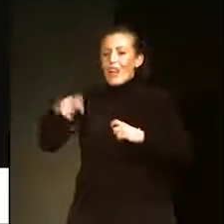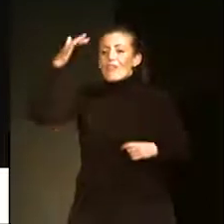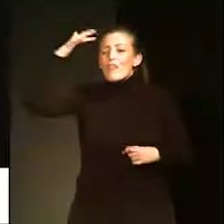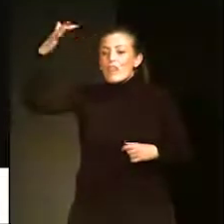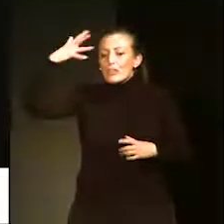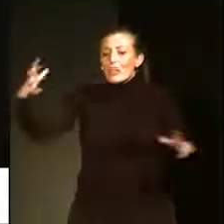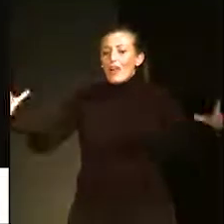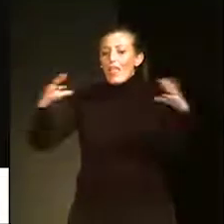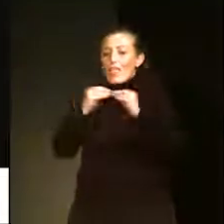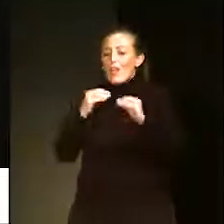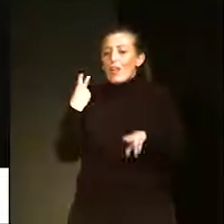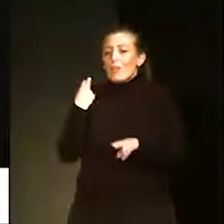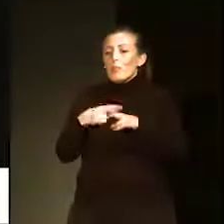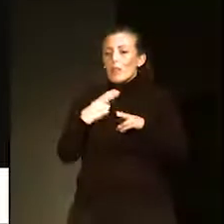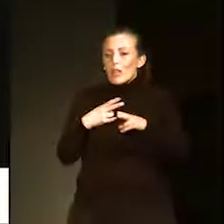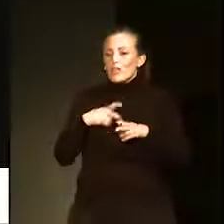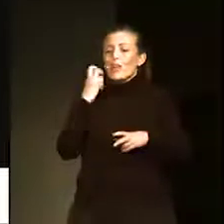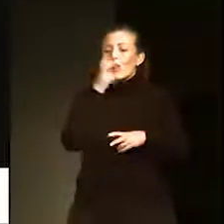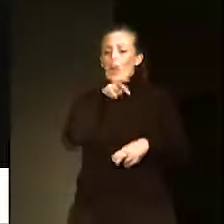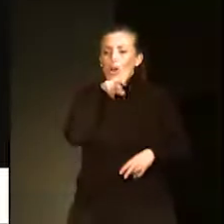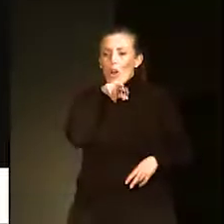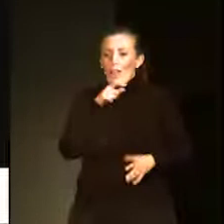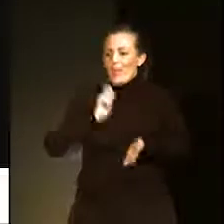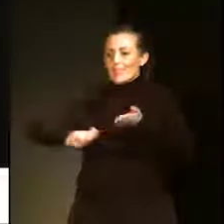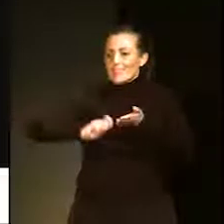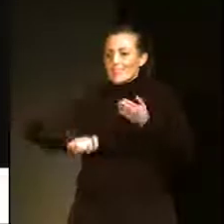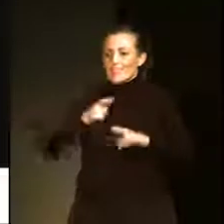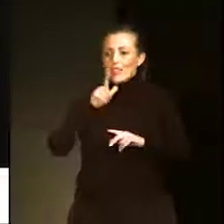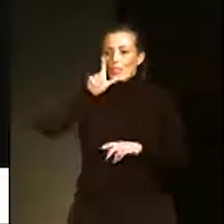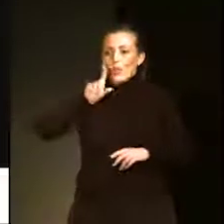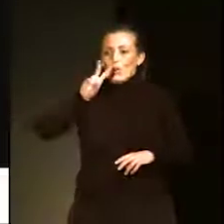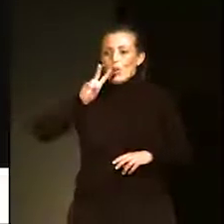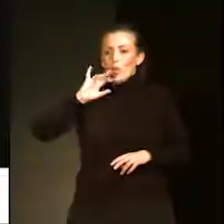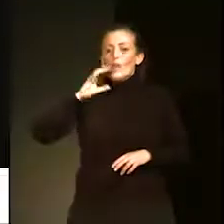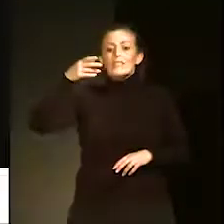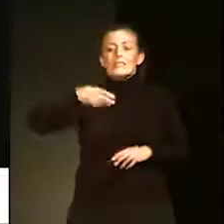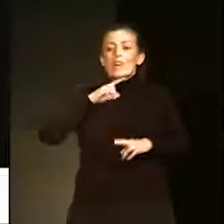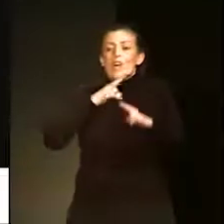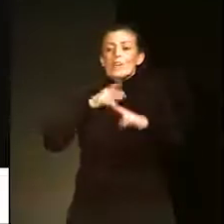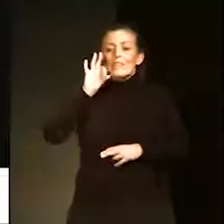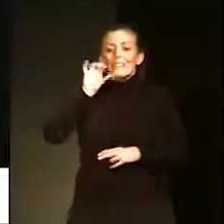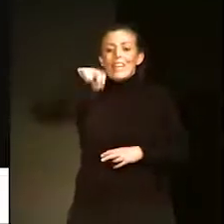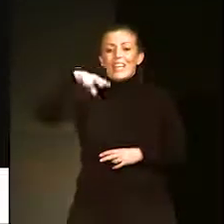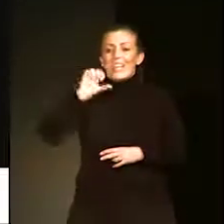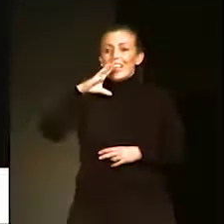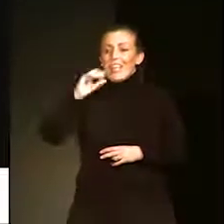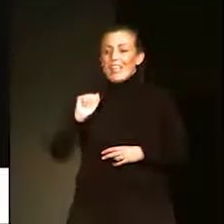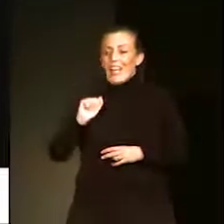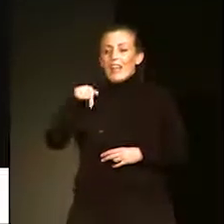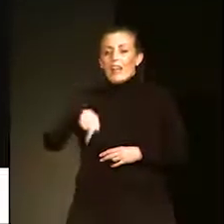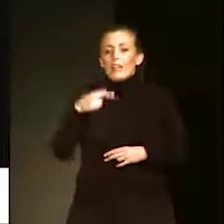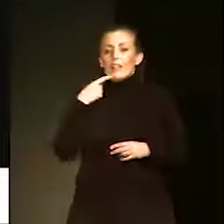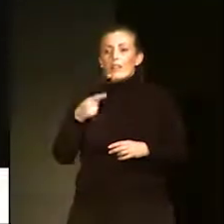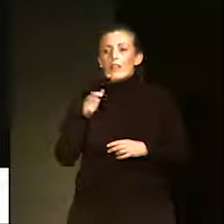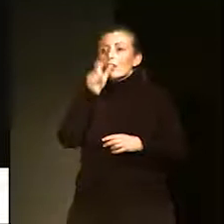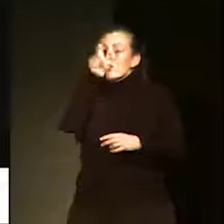filósofo con la de político, orador y escritor, como era Lucio Arnao Séneca, ¿no? Él, en armonía con lo que